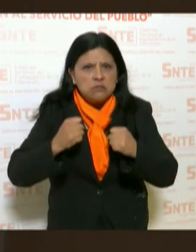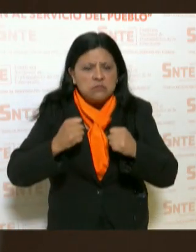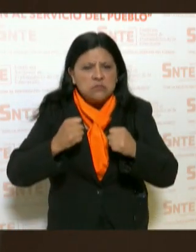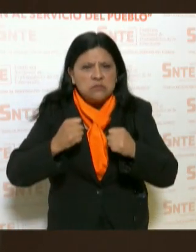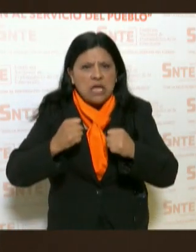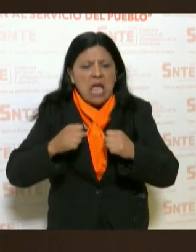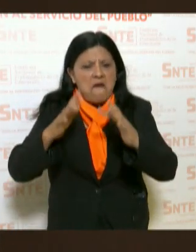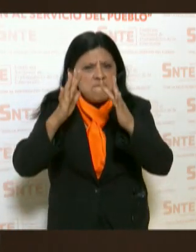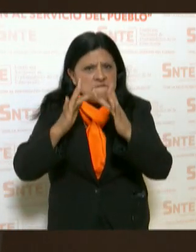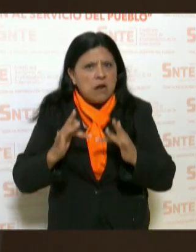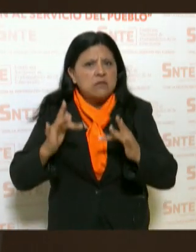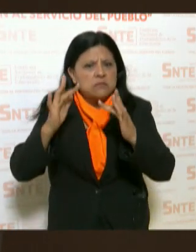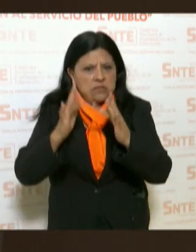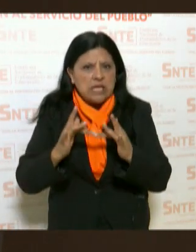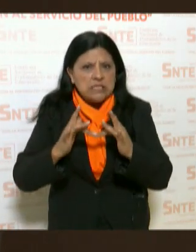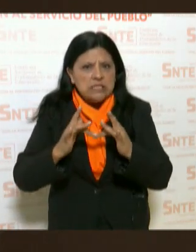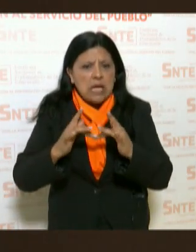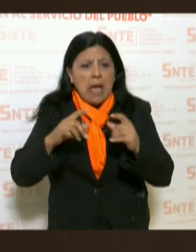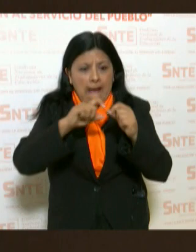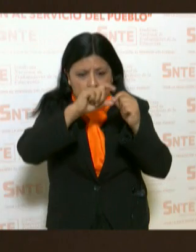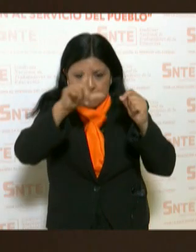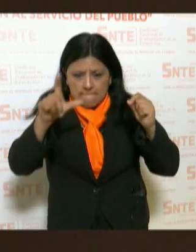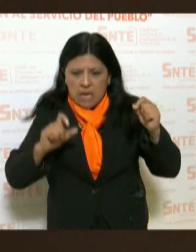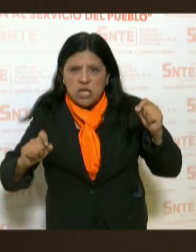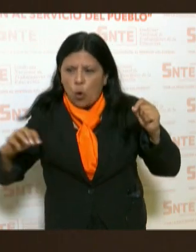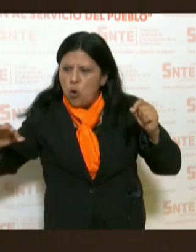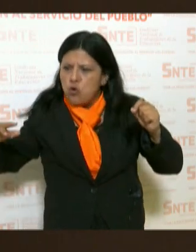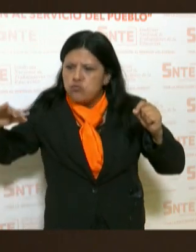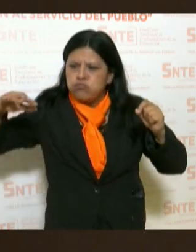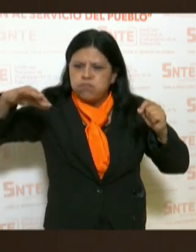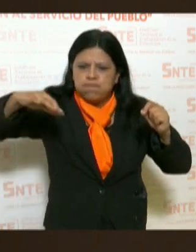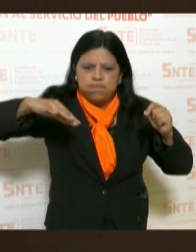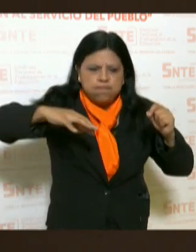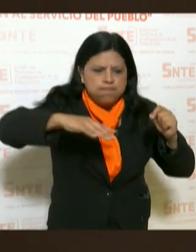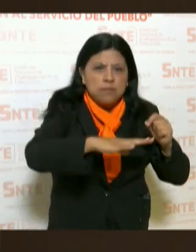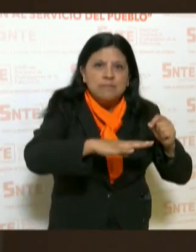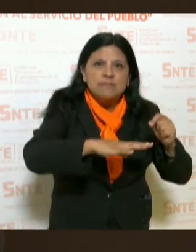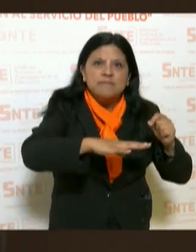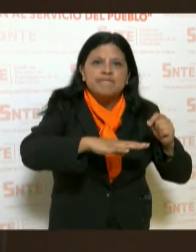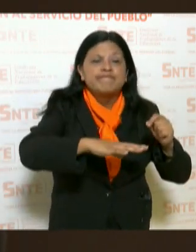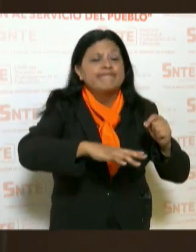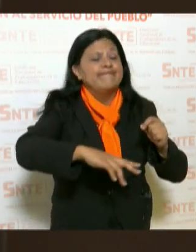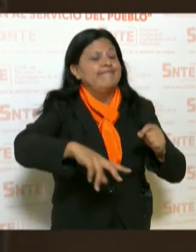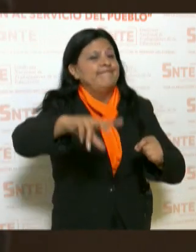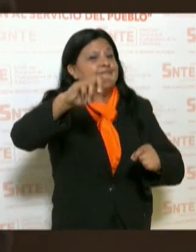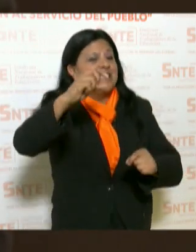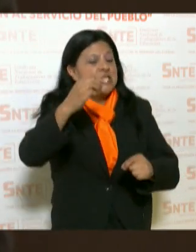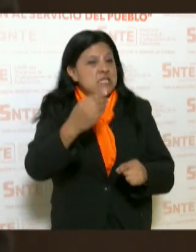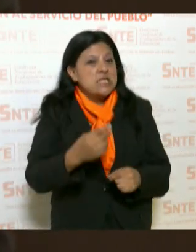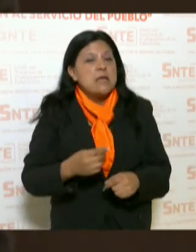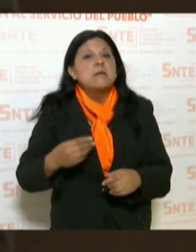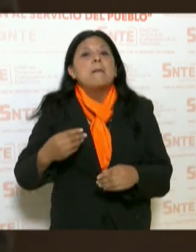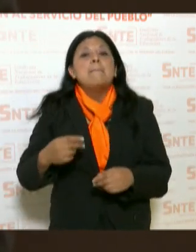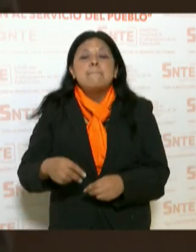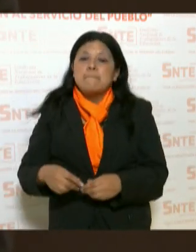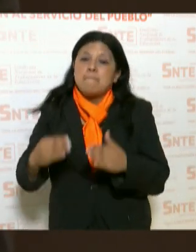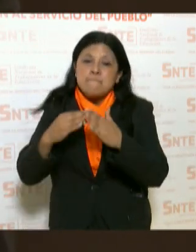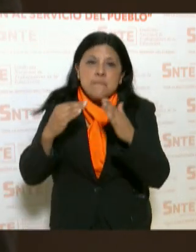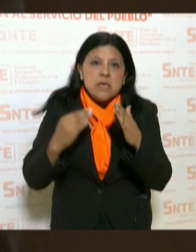ejército francés, 30,000 soldados franceses. Pero